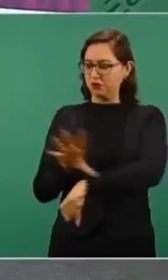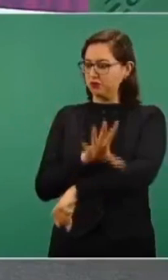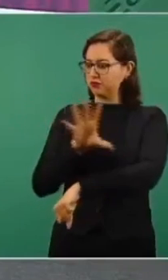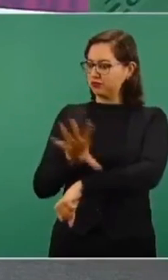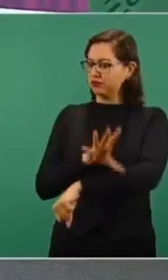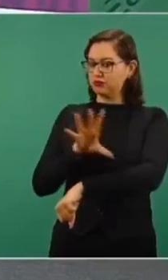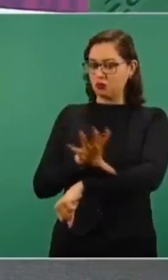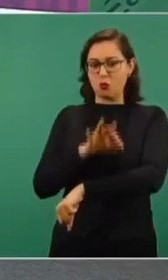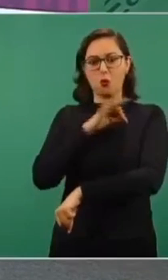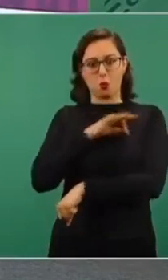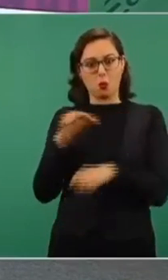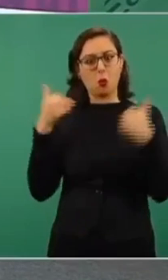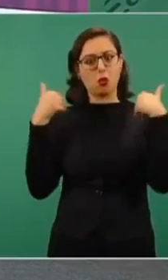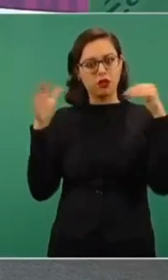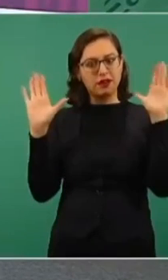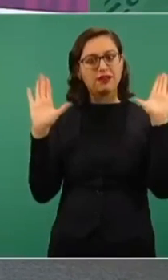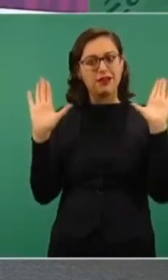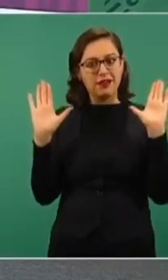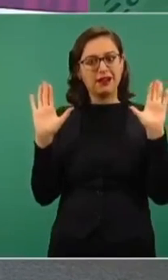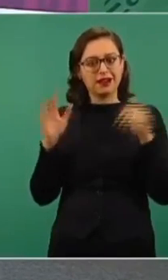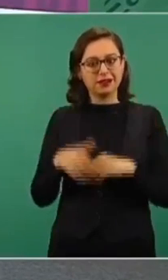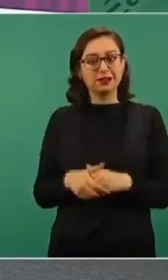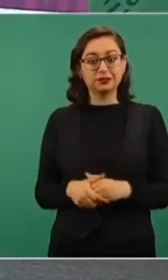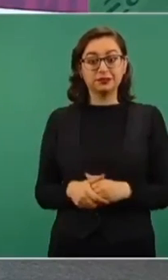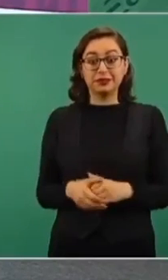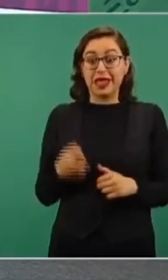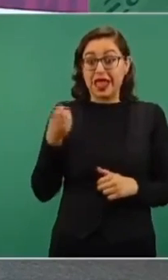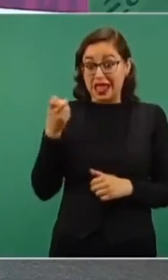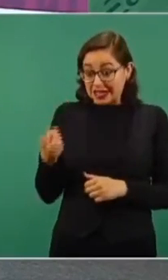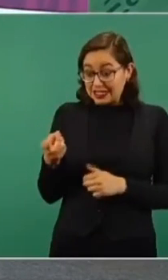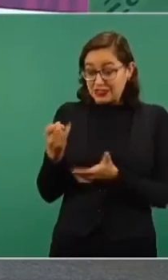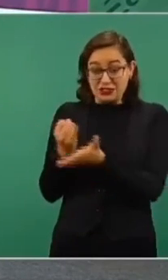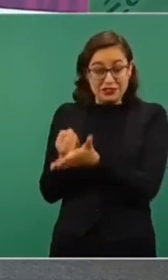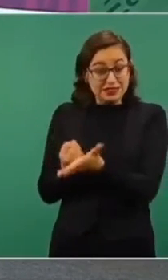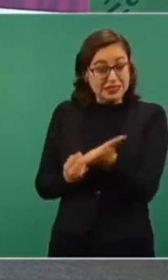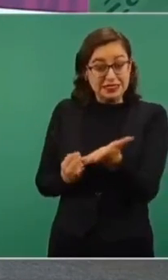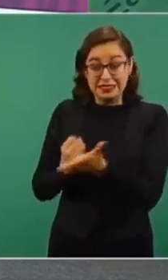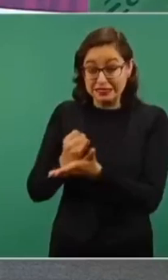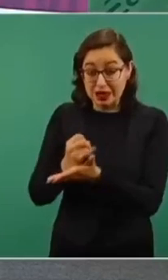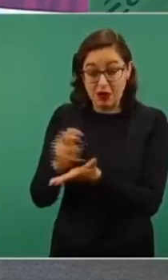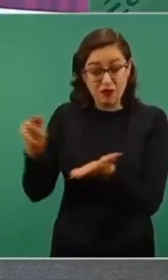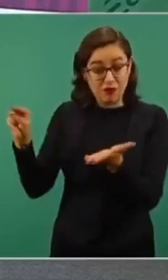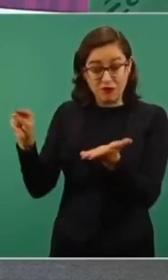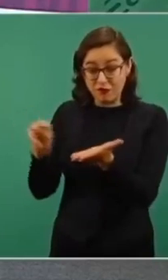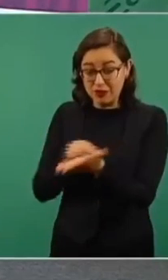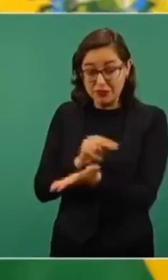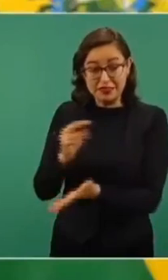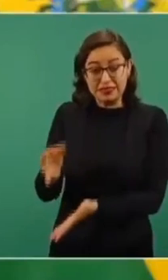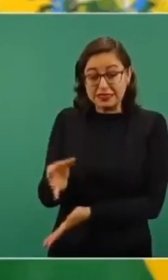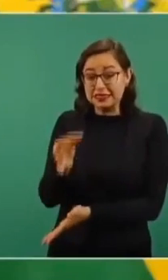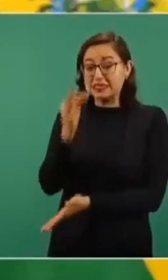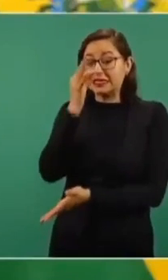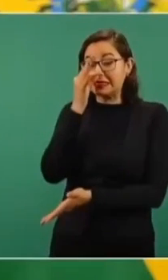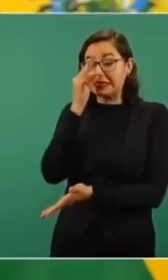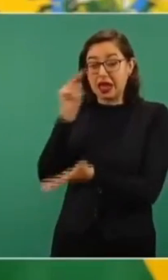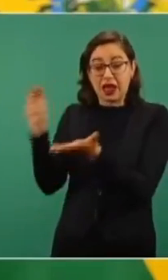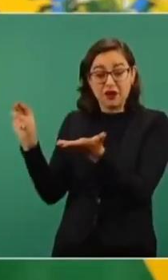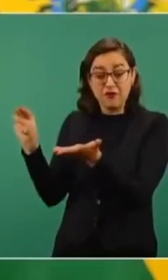departamento. Y cuando estábamos por suscribir justamente el contrato con esta empresa